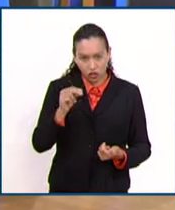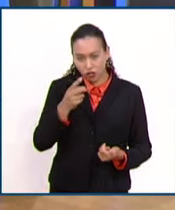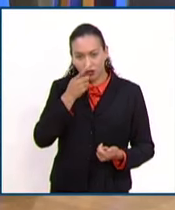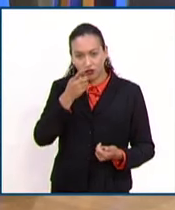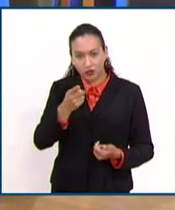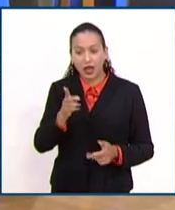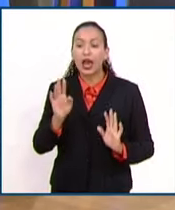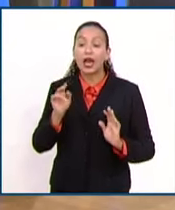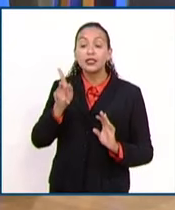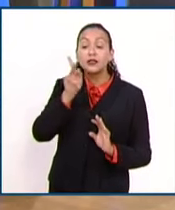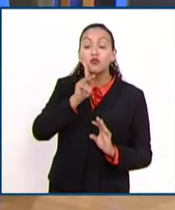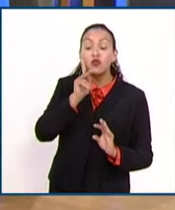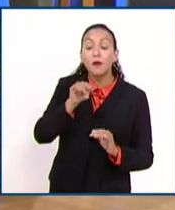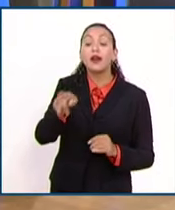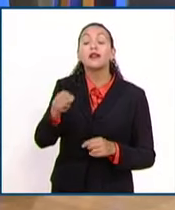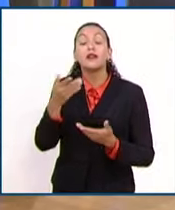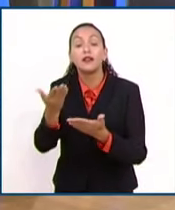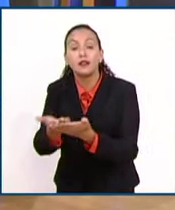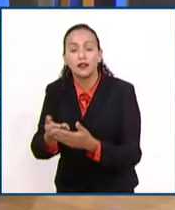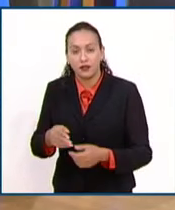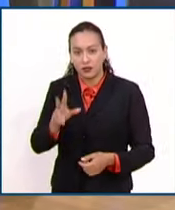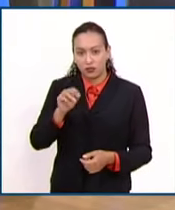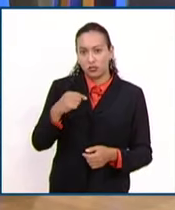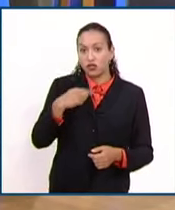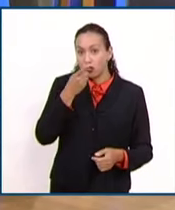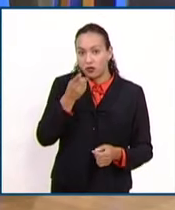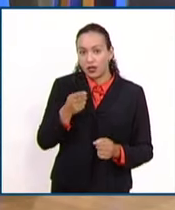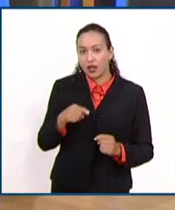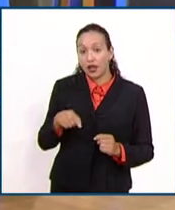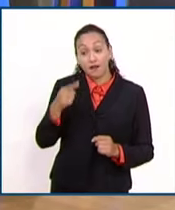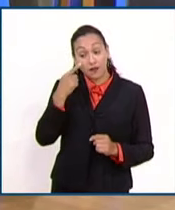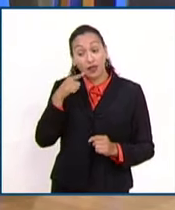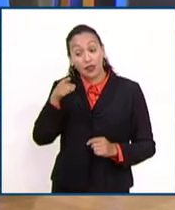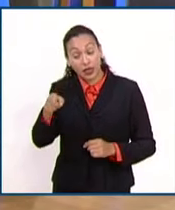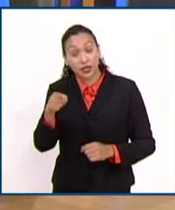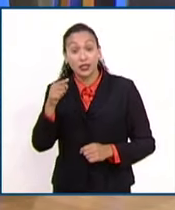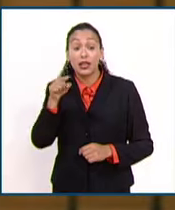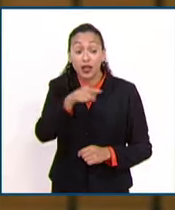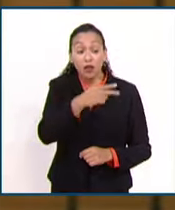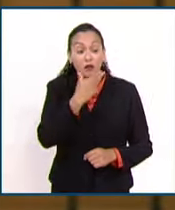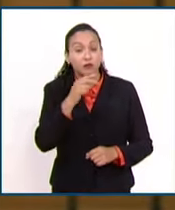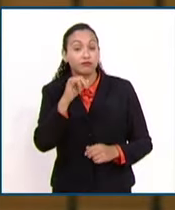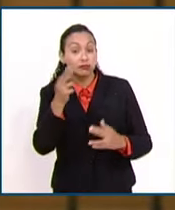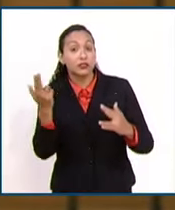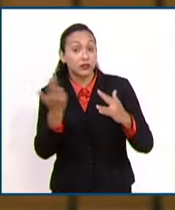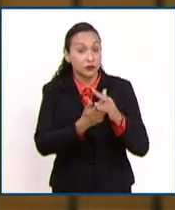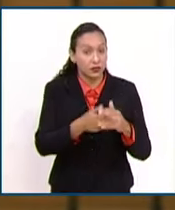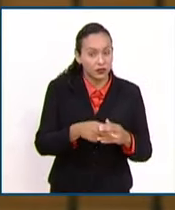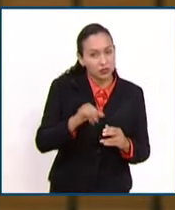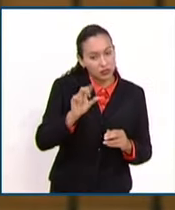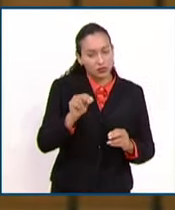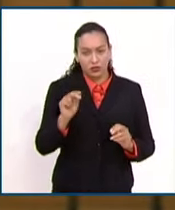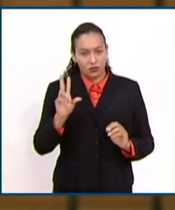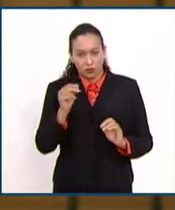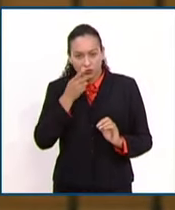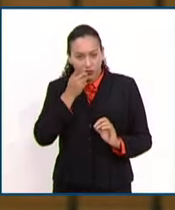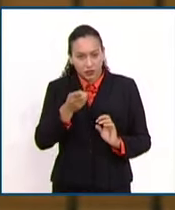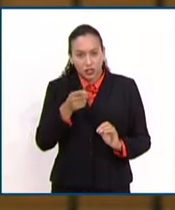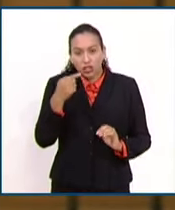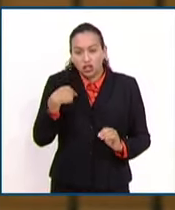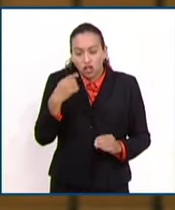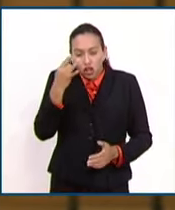ofreciendo pruebas, yo no estoy diciendo, sí, fíjense cómo ese señor sí mató a esa persona, yo no estoy diciendo eso, yo lo estoy